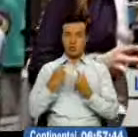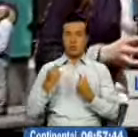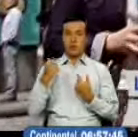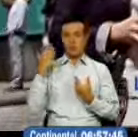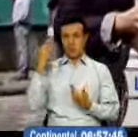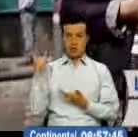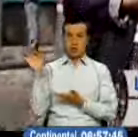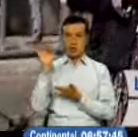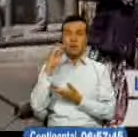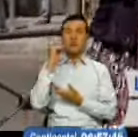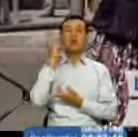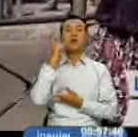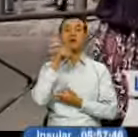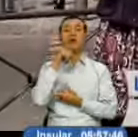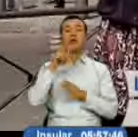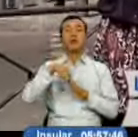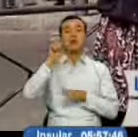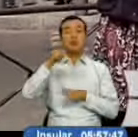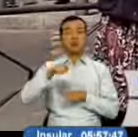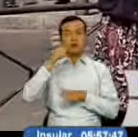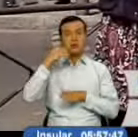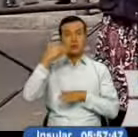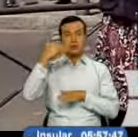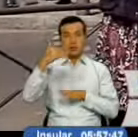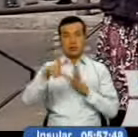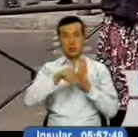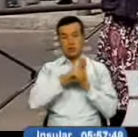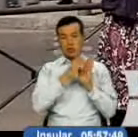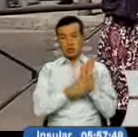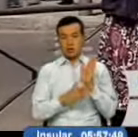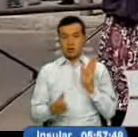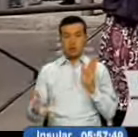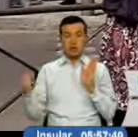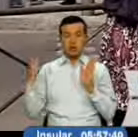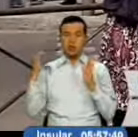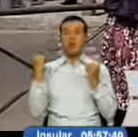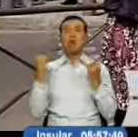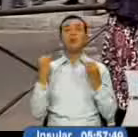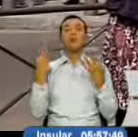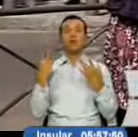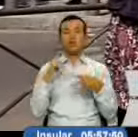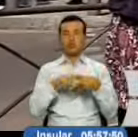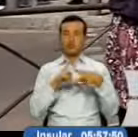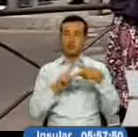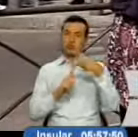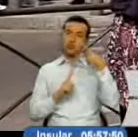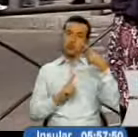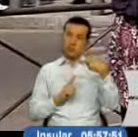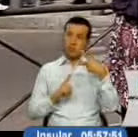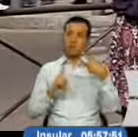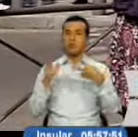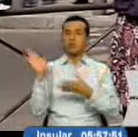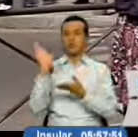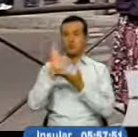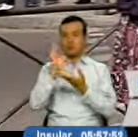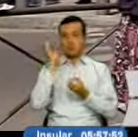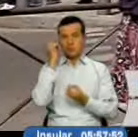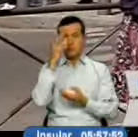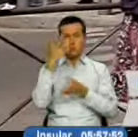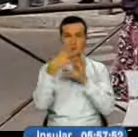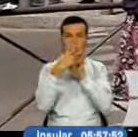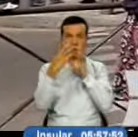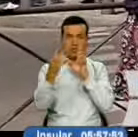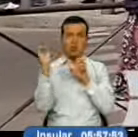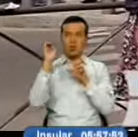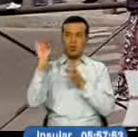fecha la determinará el tribunal, aunque según la ley de enjuiciamiento criminal, en este caso solo caben 2 opciones, la declaración por videoconferencia